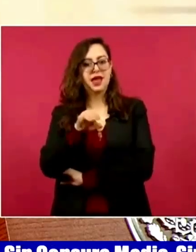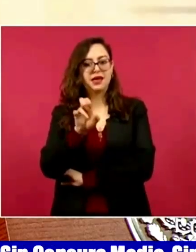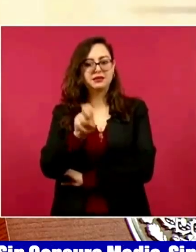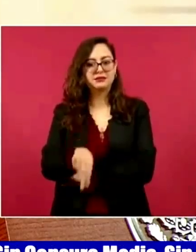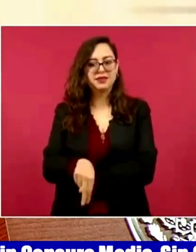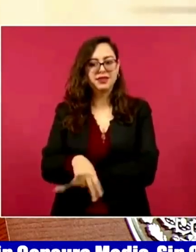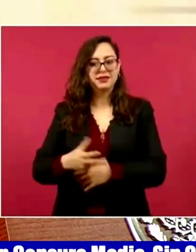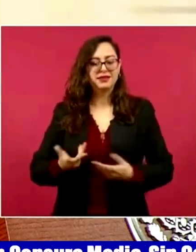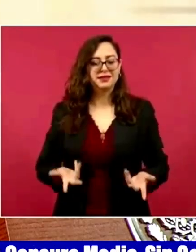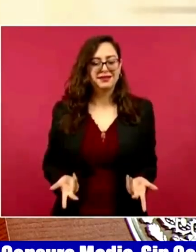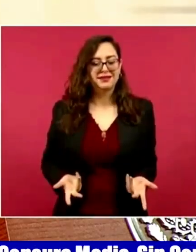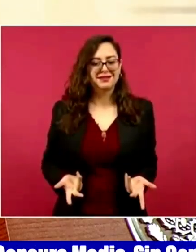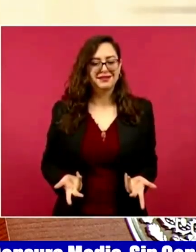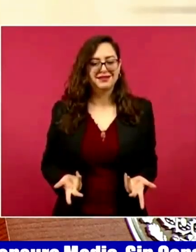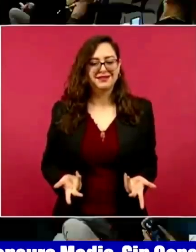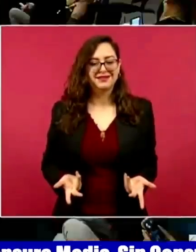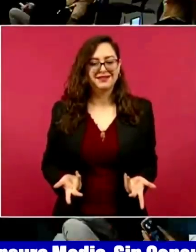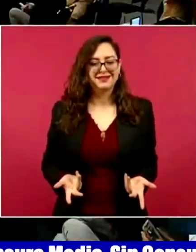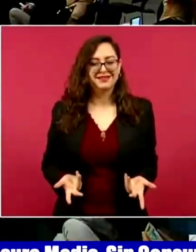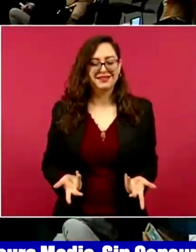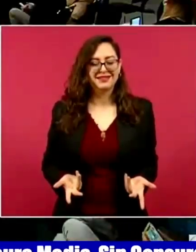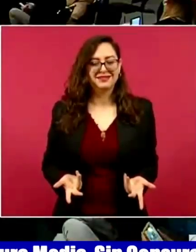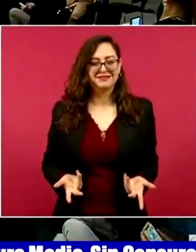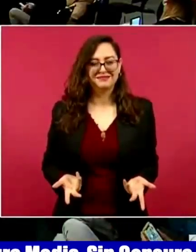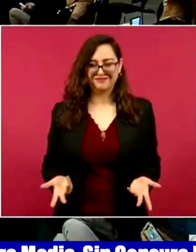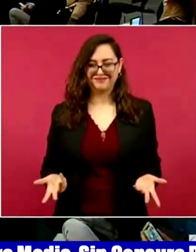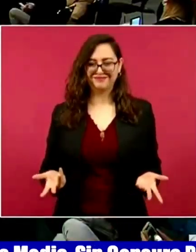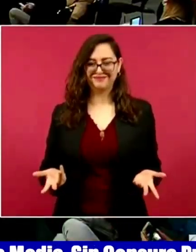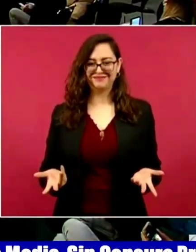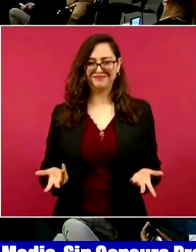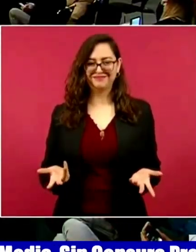Viéndolo mal, pues lo que habían resuelto.